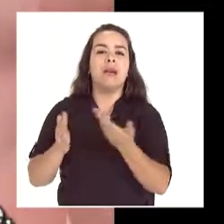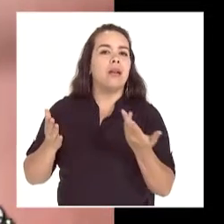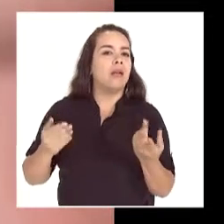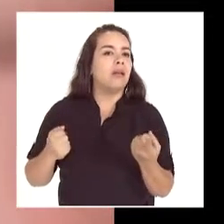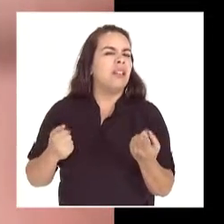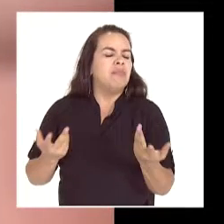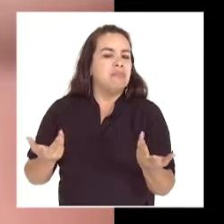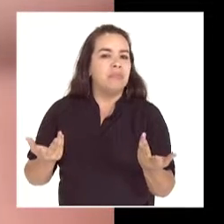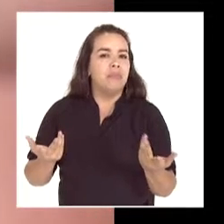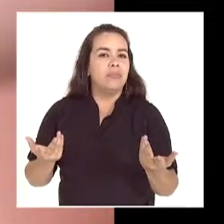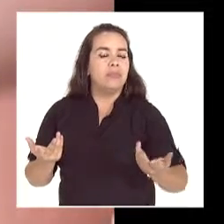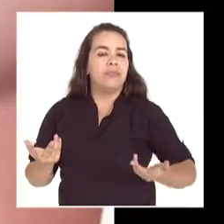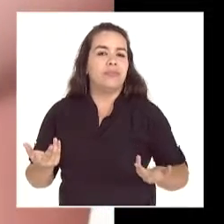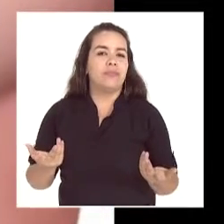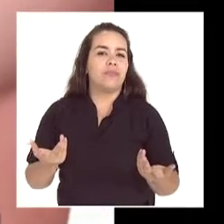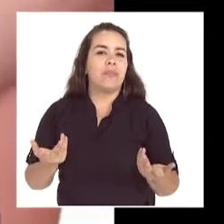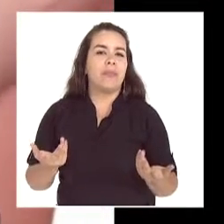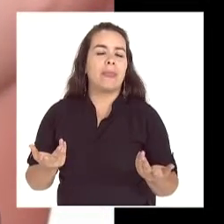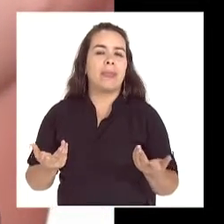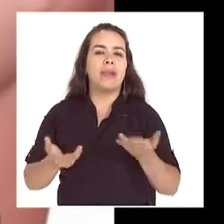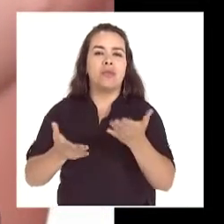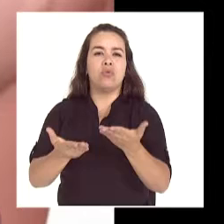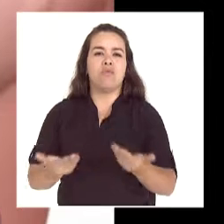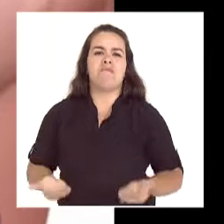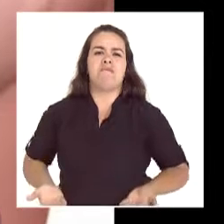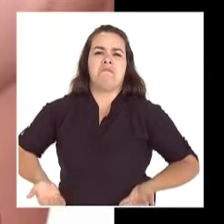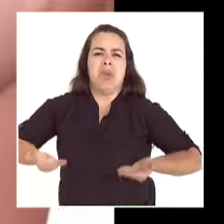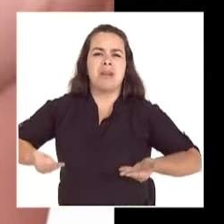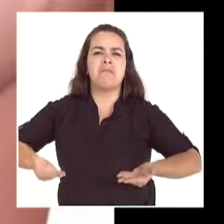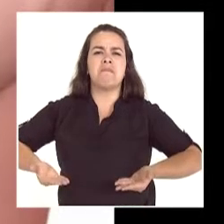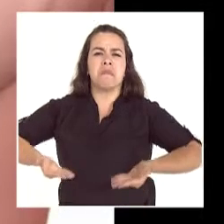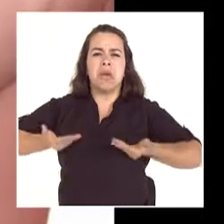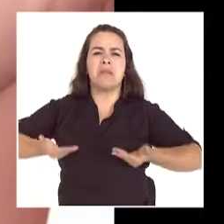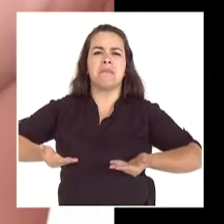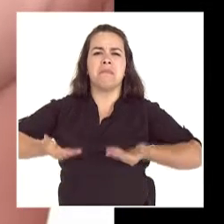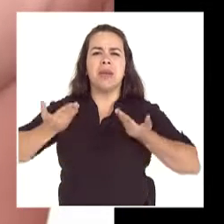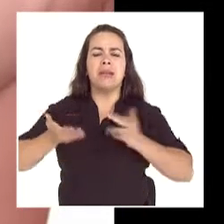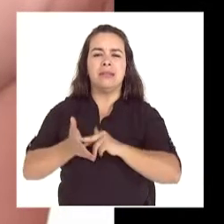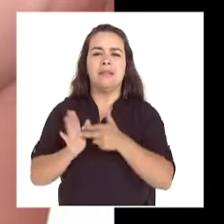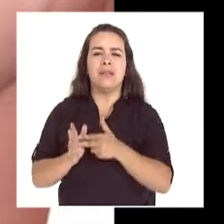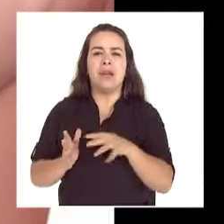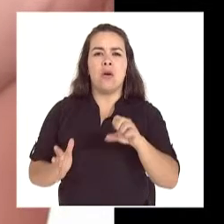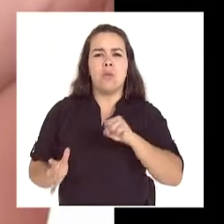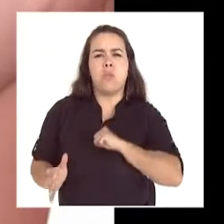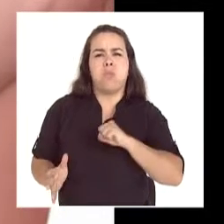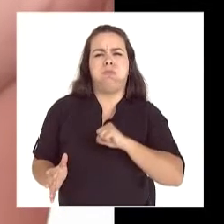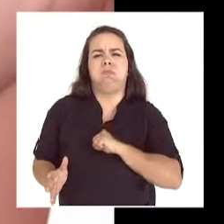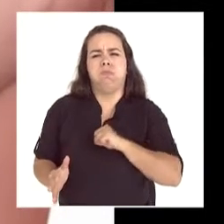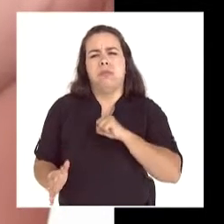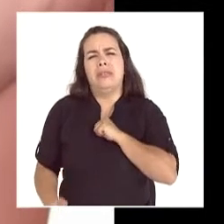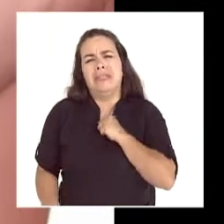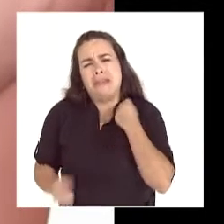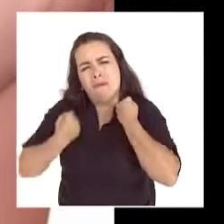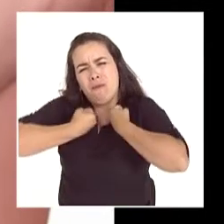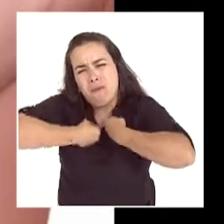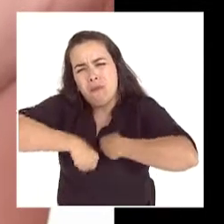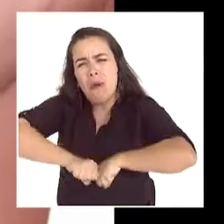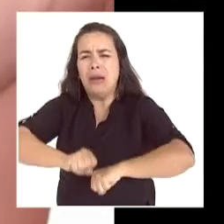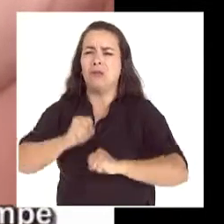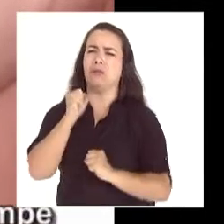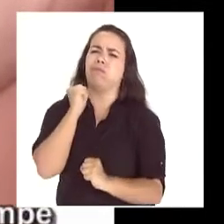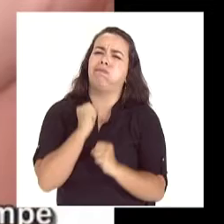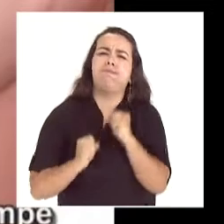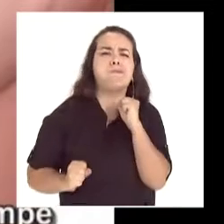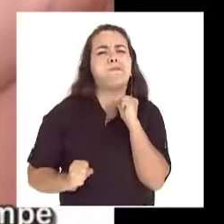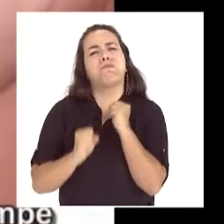mecánicamente el incremento de la fuerza que tiene que hacer el corazón para que fluya la sangre hacia el resto